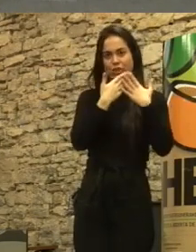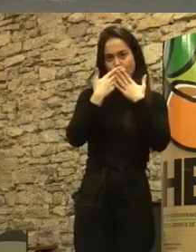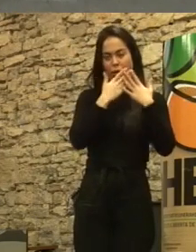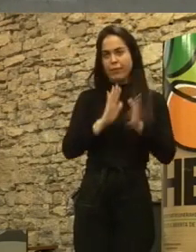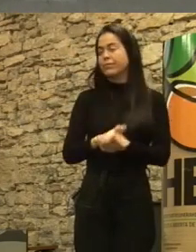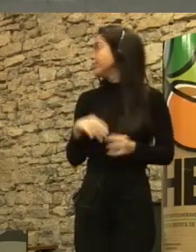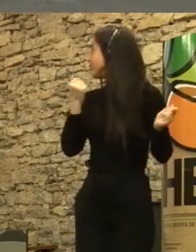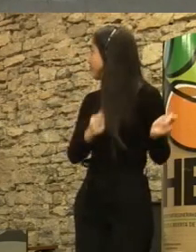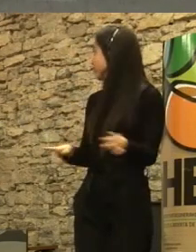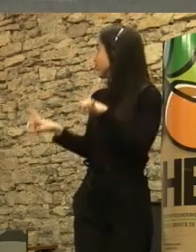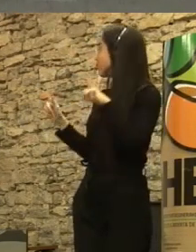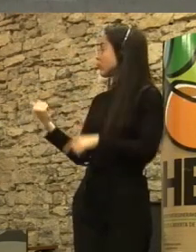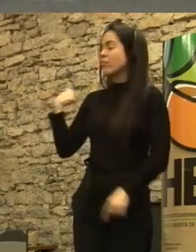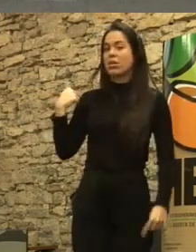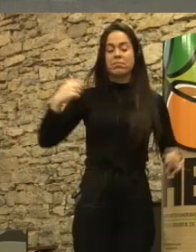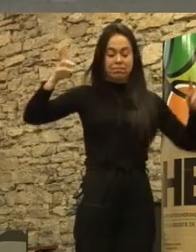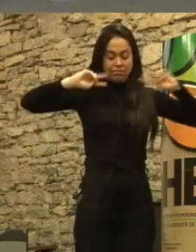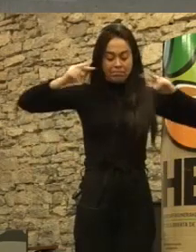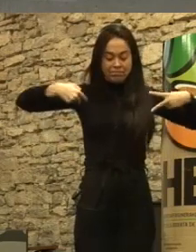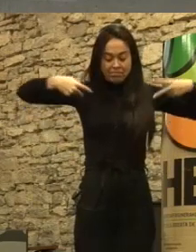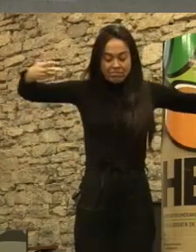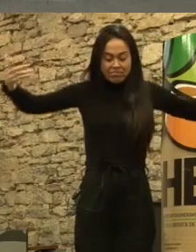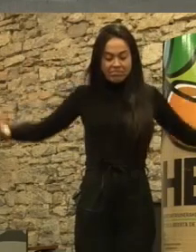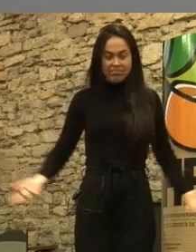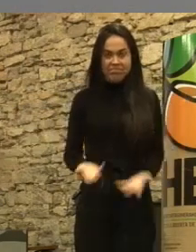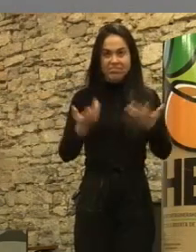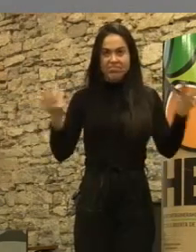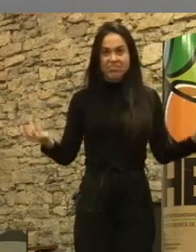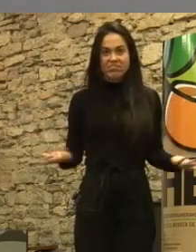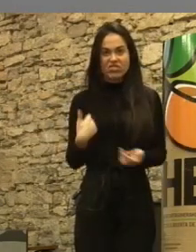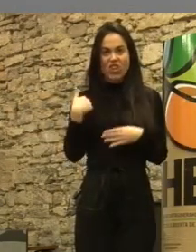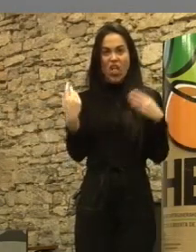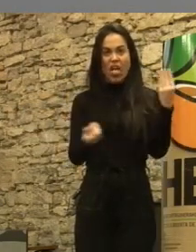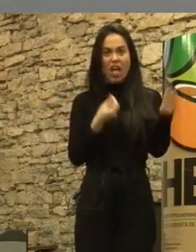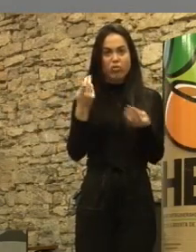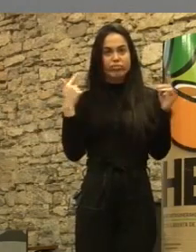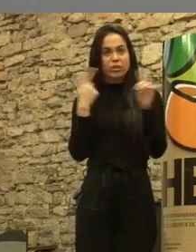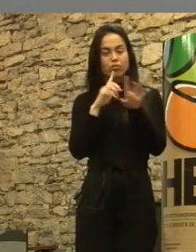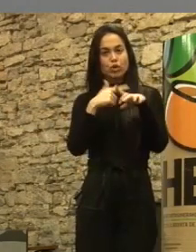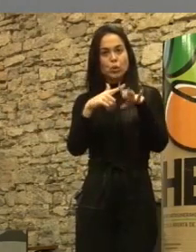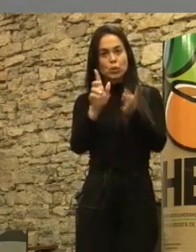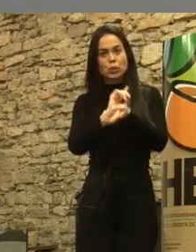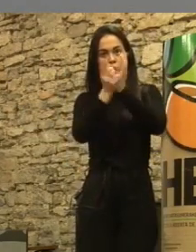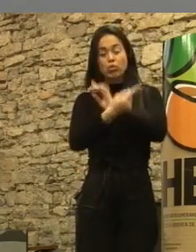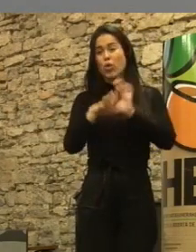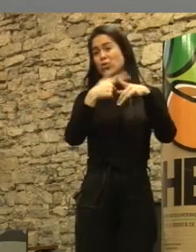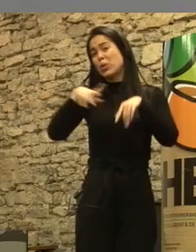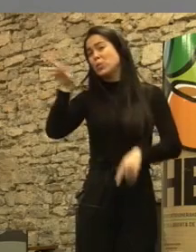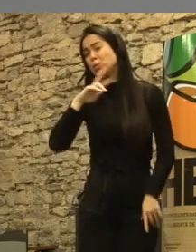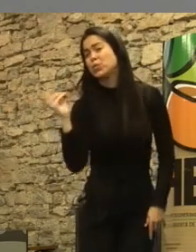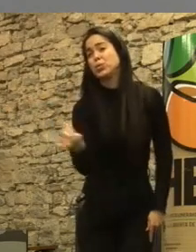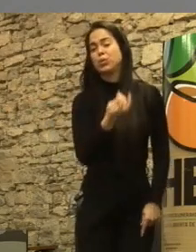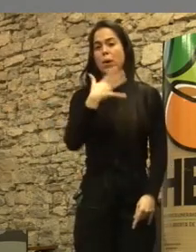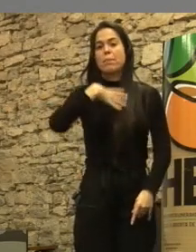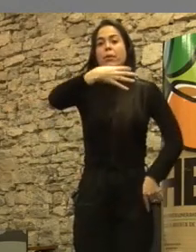este, ¿no? Yo, que soy una persona que no pinto nada, ¿qué puedo hacer para cambiar las cosas, ¿no? ¿Qué es lo que puedo hacer? Bueno, pues se puede hacer muchísimas cosas. Yo,